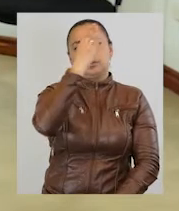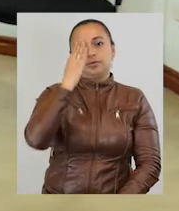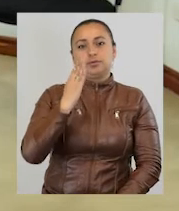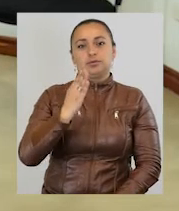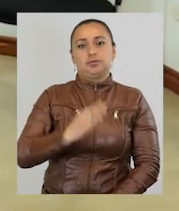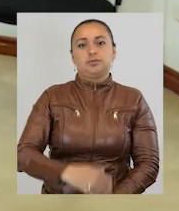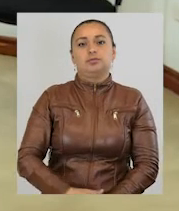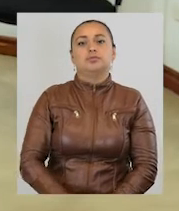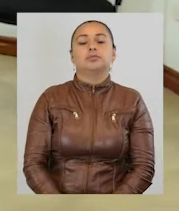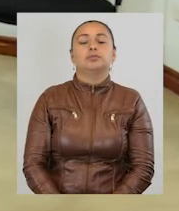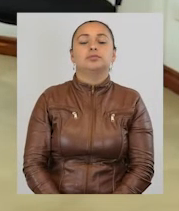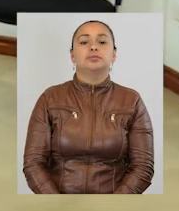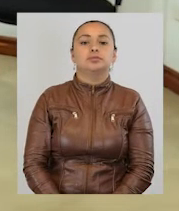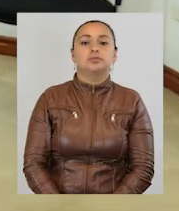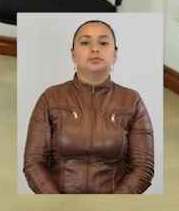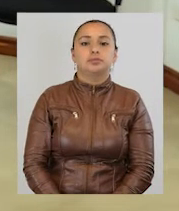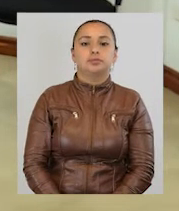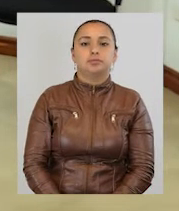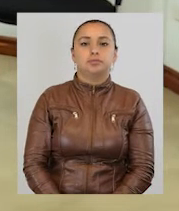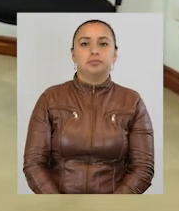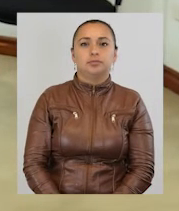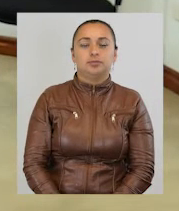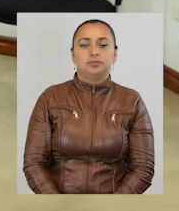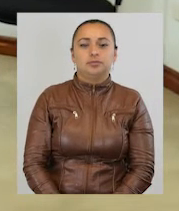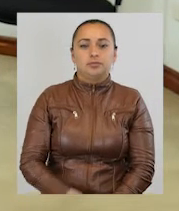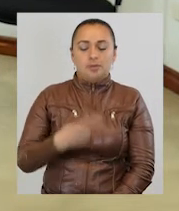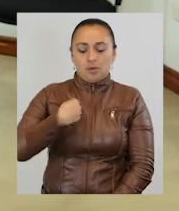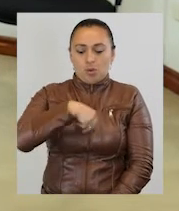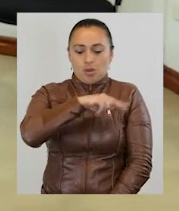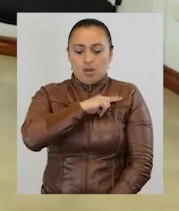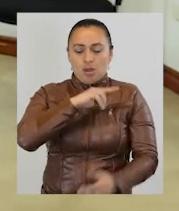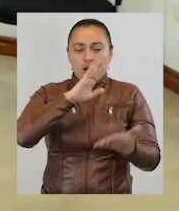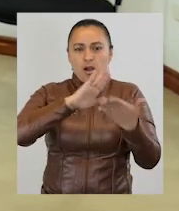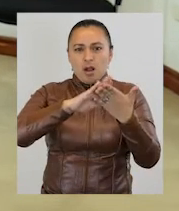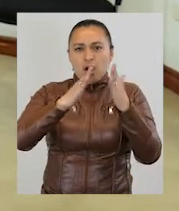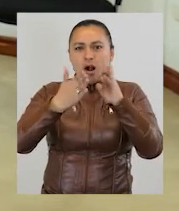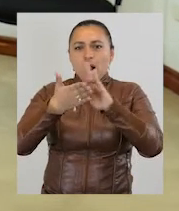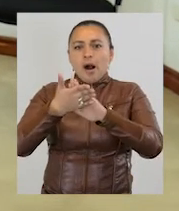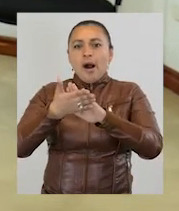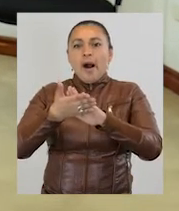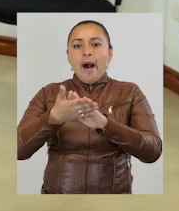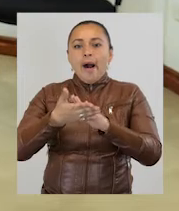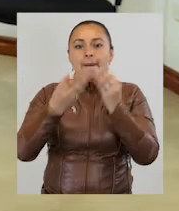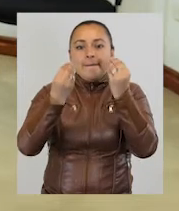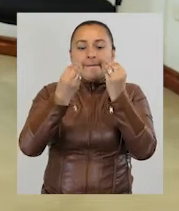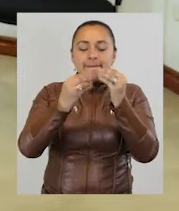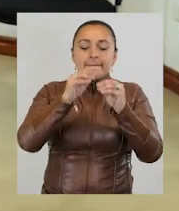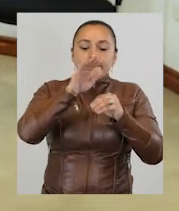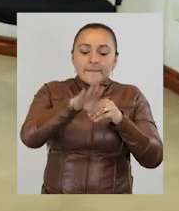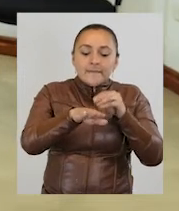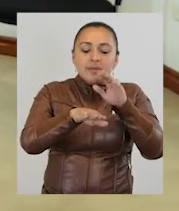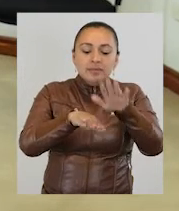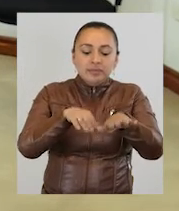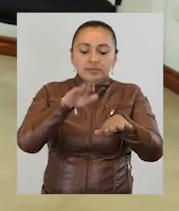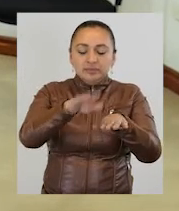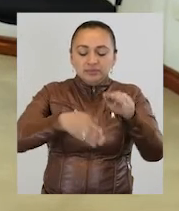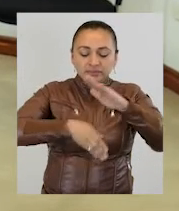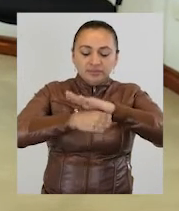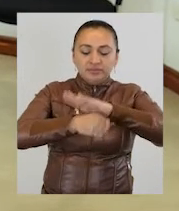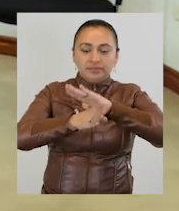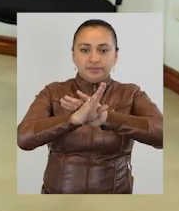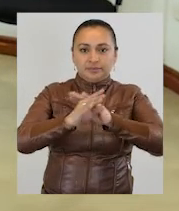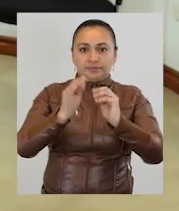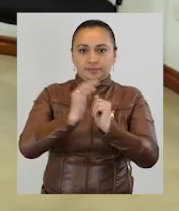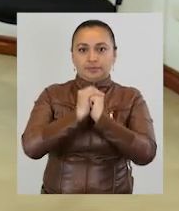Señor. Dios de amor y misericordia, escúchanos. Por nuestra comunidad, para que el camino cuaresmal nos